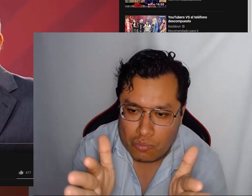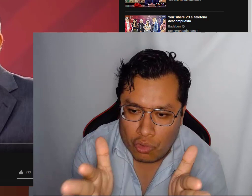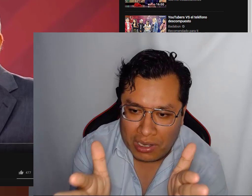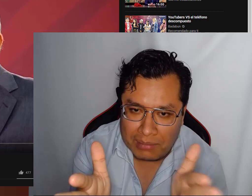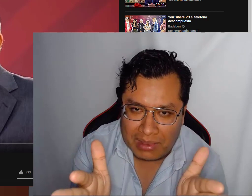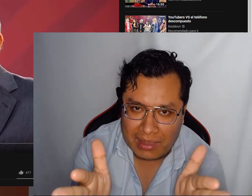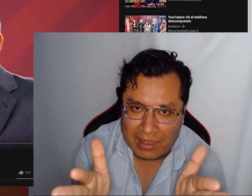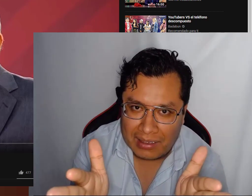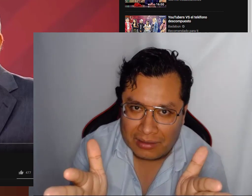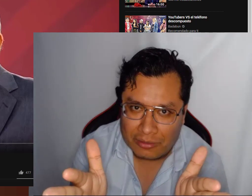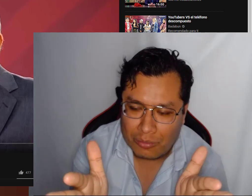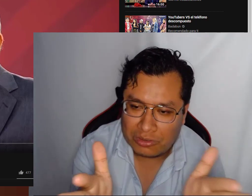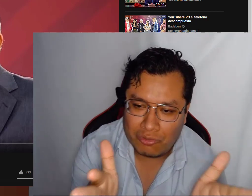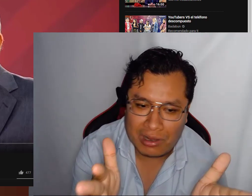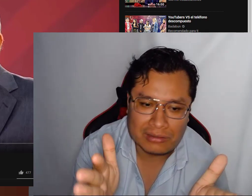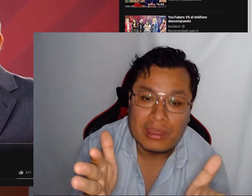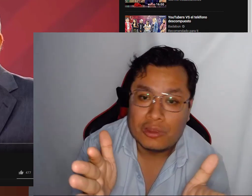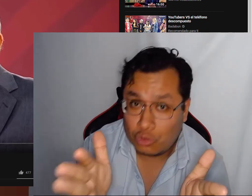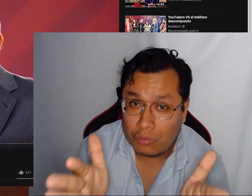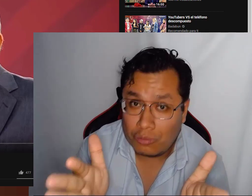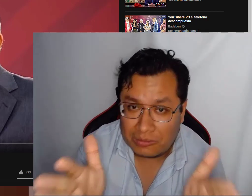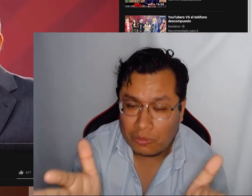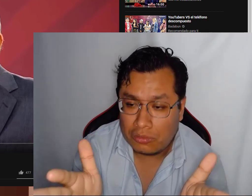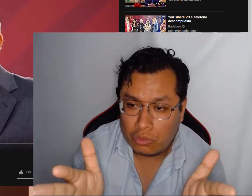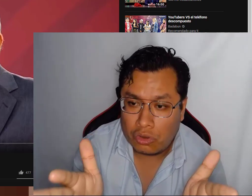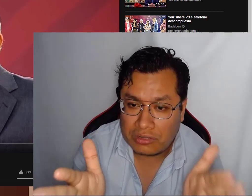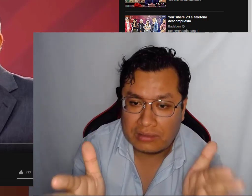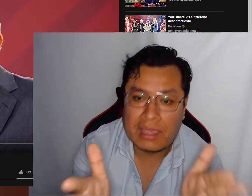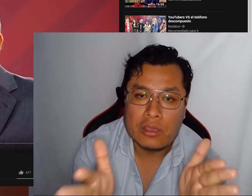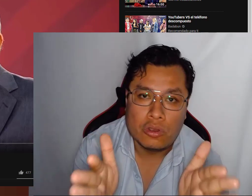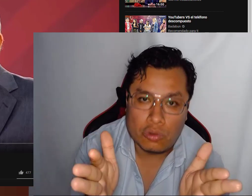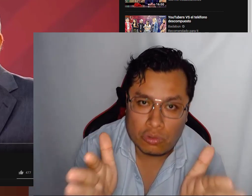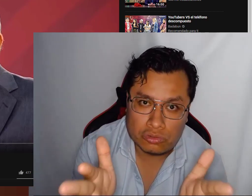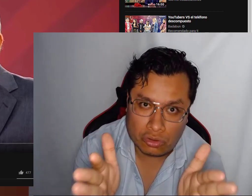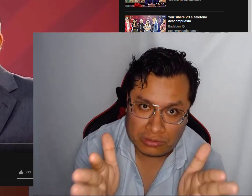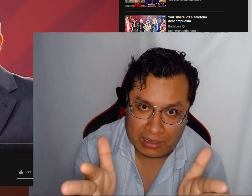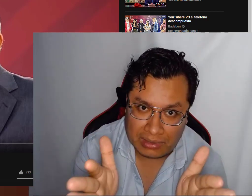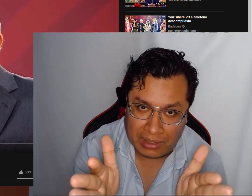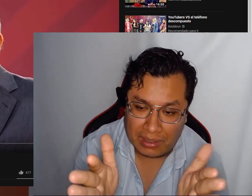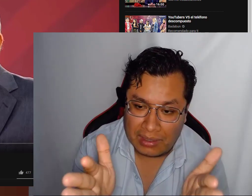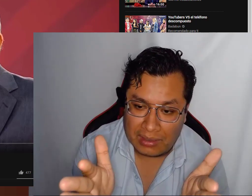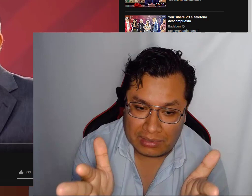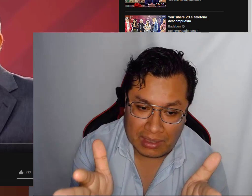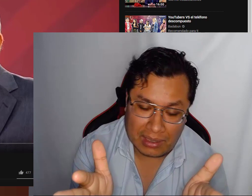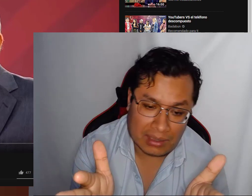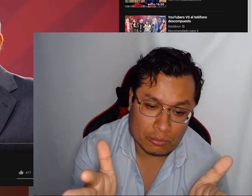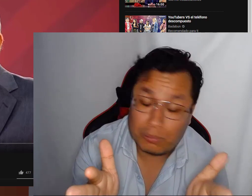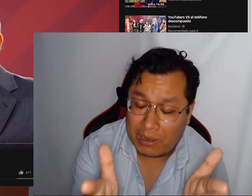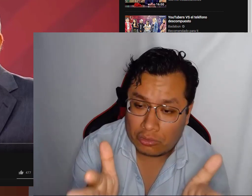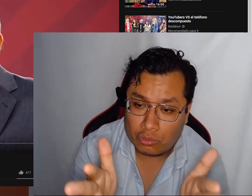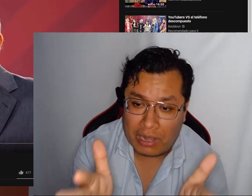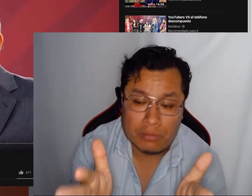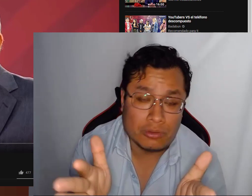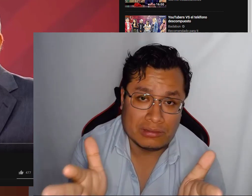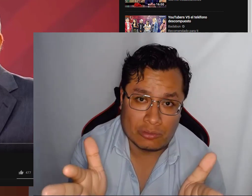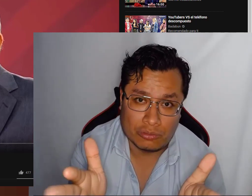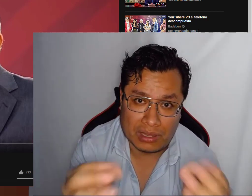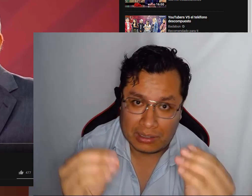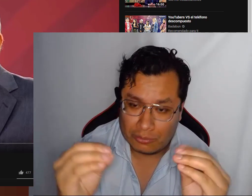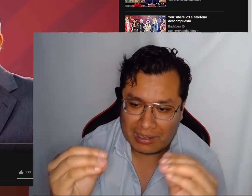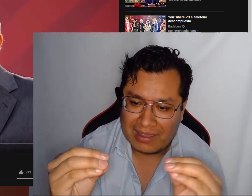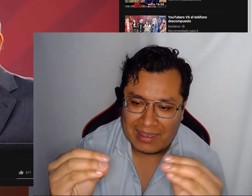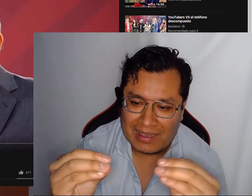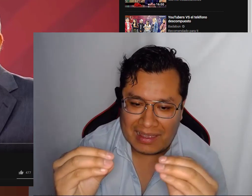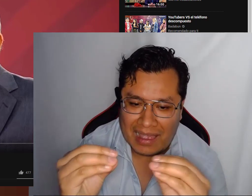muy limitada como si fueras tú mismo tu docente un docente de un perdón un alumno de